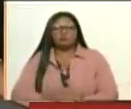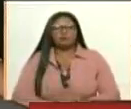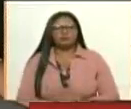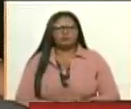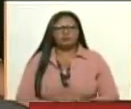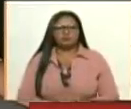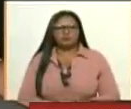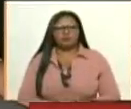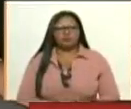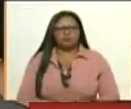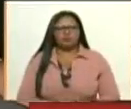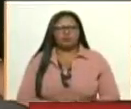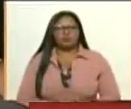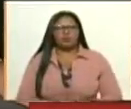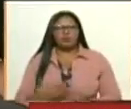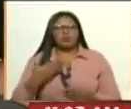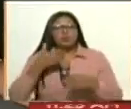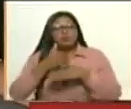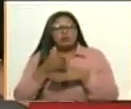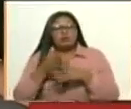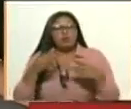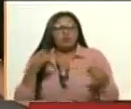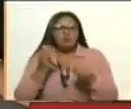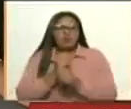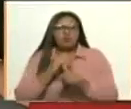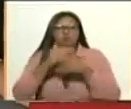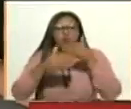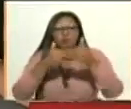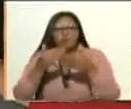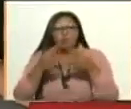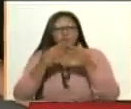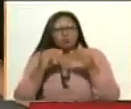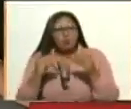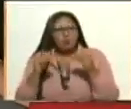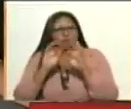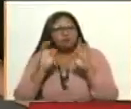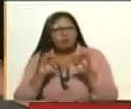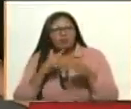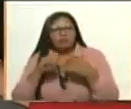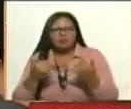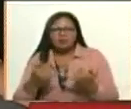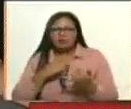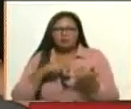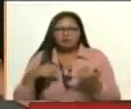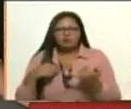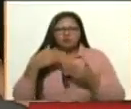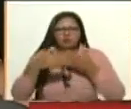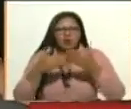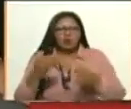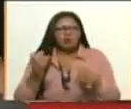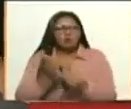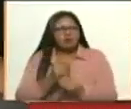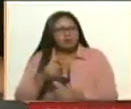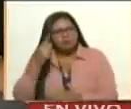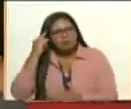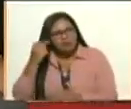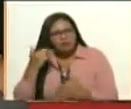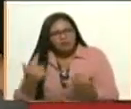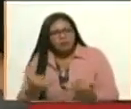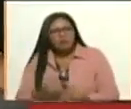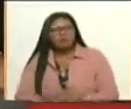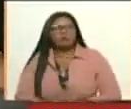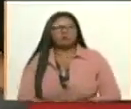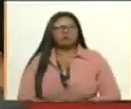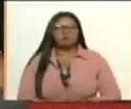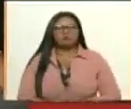para poder ir encontrando todo ese tesoro que nosotros hemos ido encontrando estos días y que